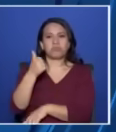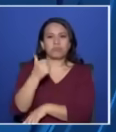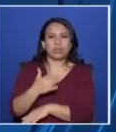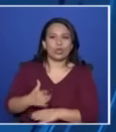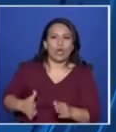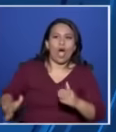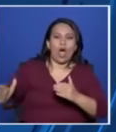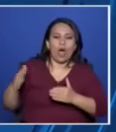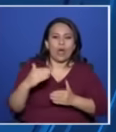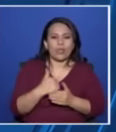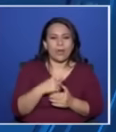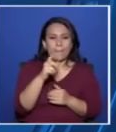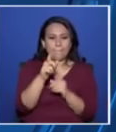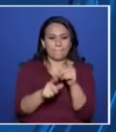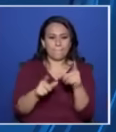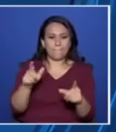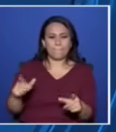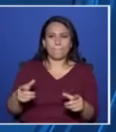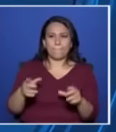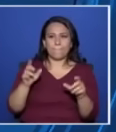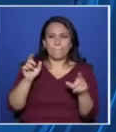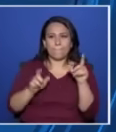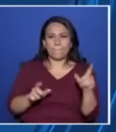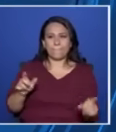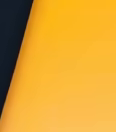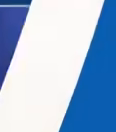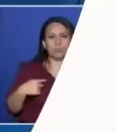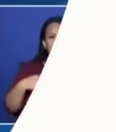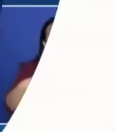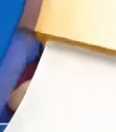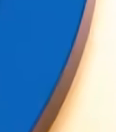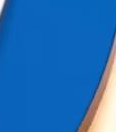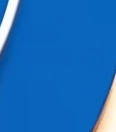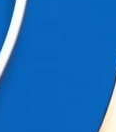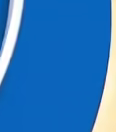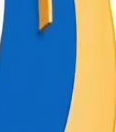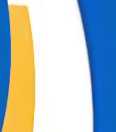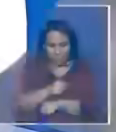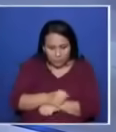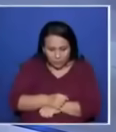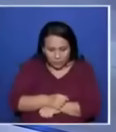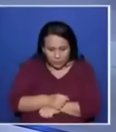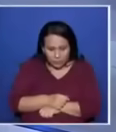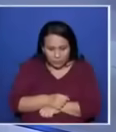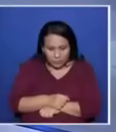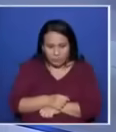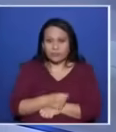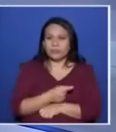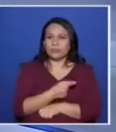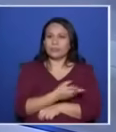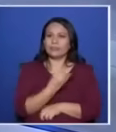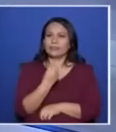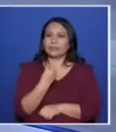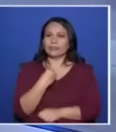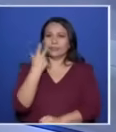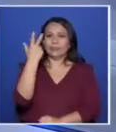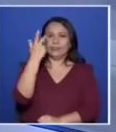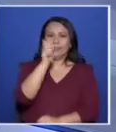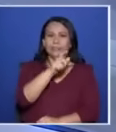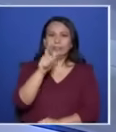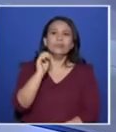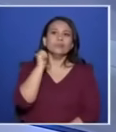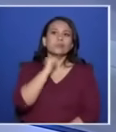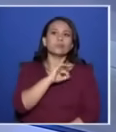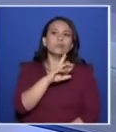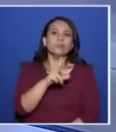Estudiantes, vecinos y luego uniformados. Ahí estamos viendo el momento en el que ya lo tienen retenido. Y la policía detuvo a tres personas tras asaltar